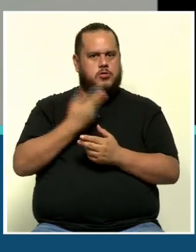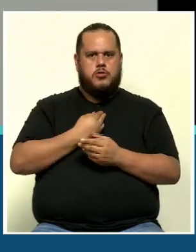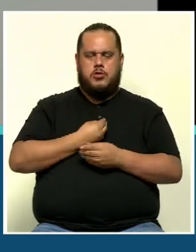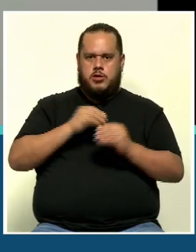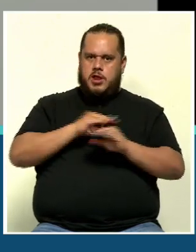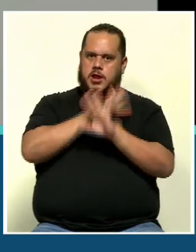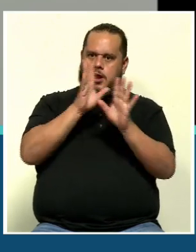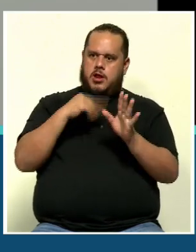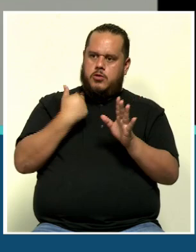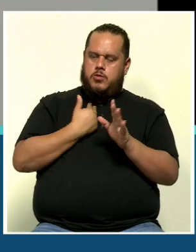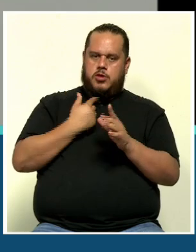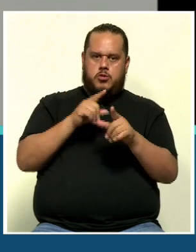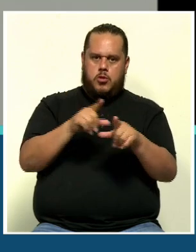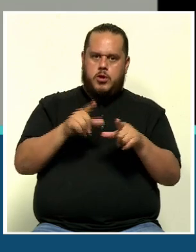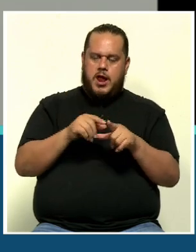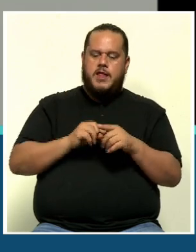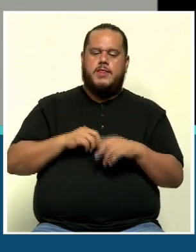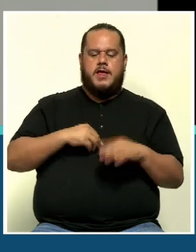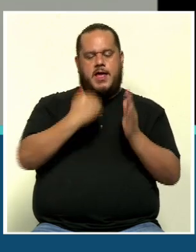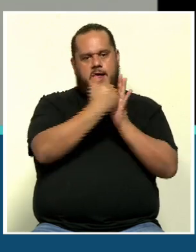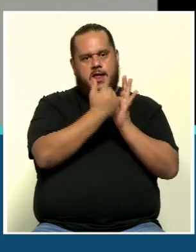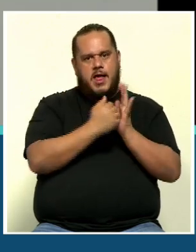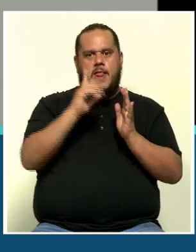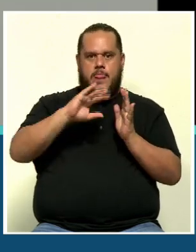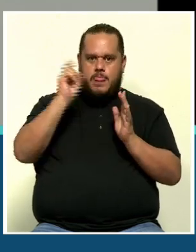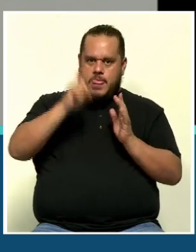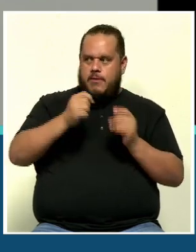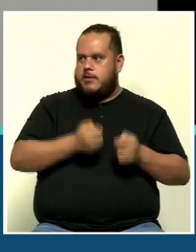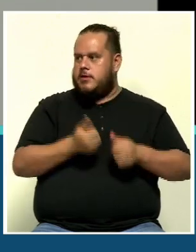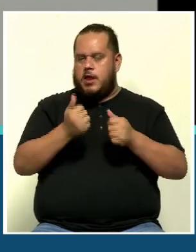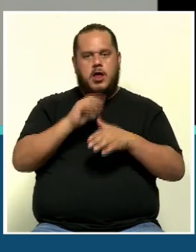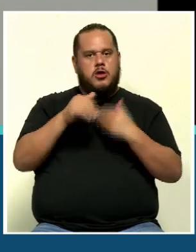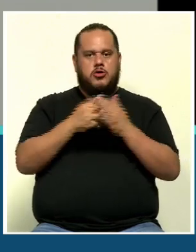nuestra posición de que las mismas deben excluir todo mensaje que